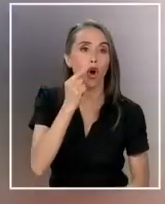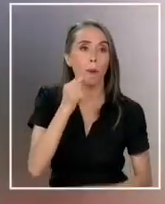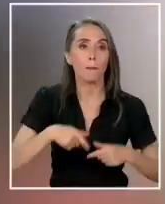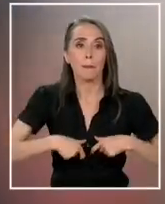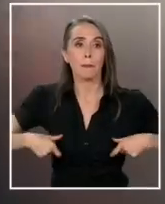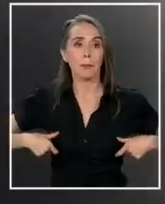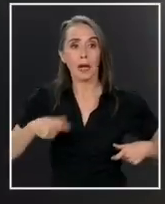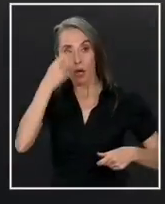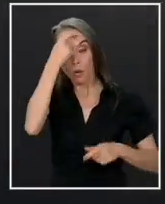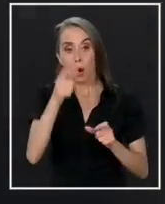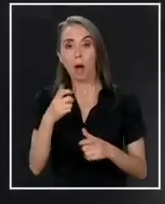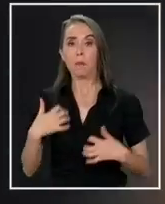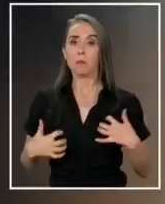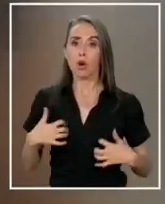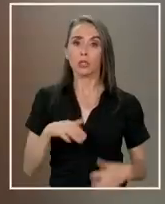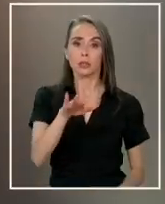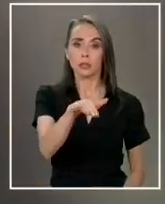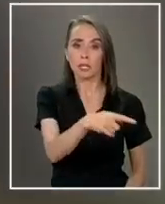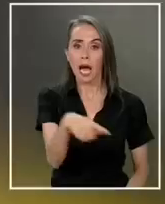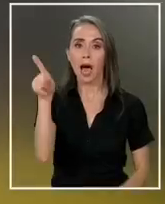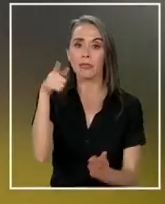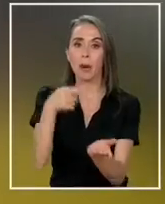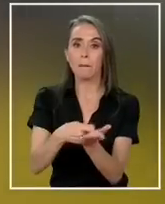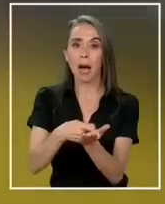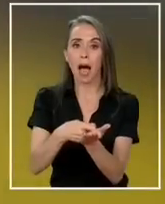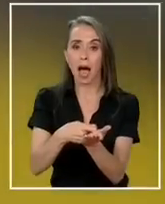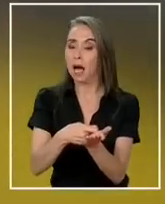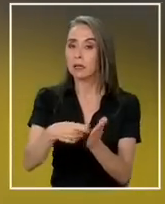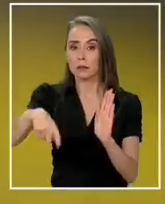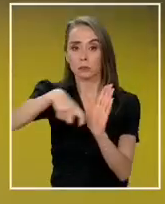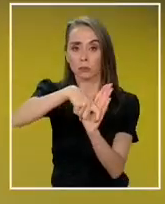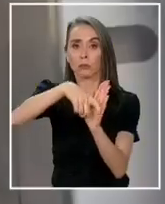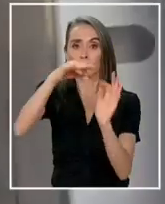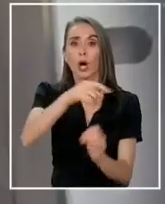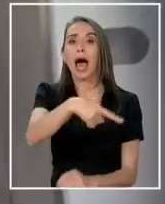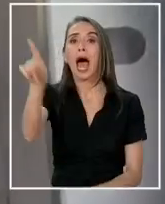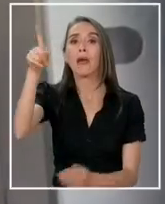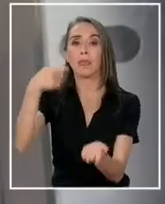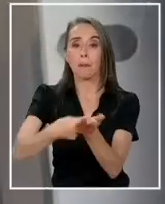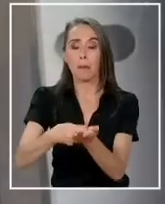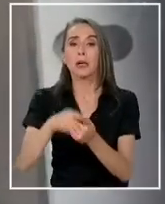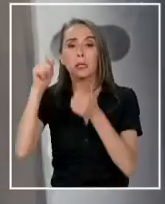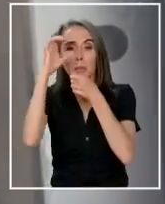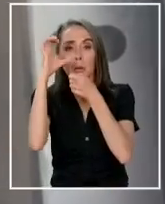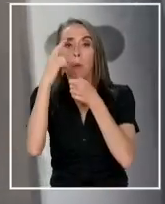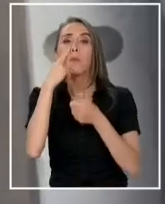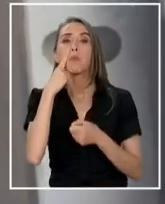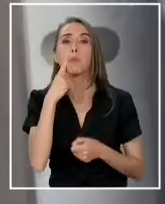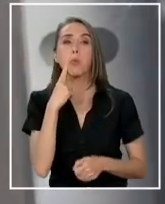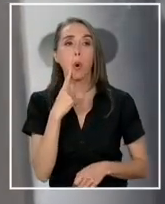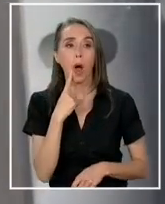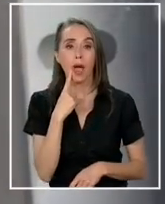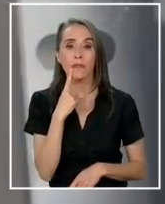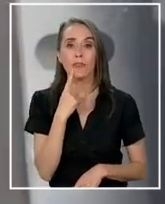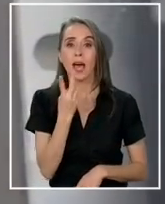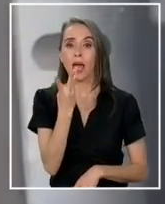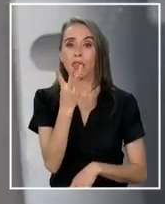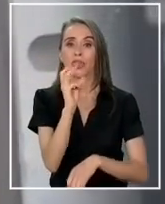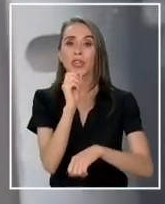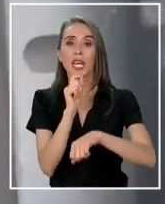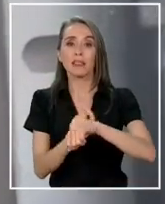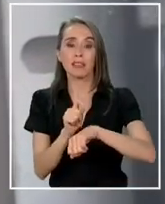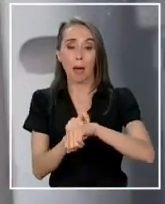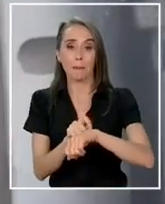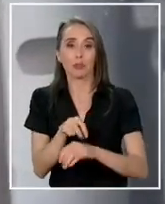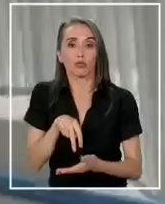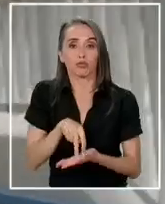molesta porque lo invitamos a pagar su pasaje como corresponde quisimos hacer la prueba y en los 30 minutos que